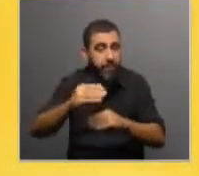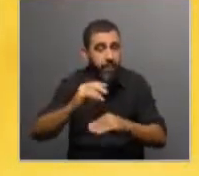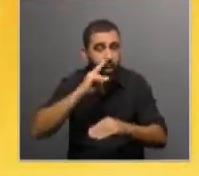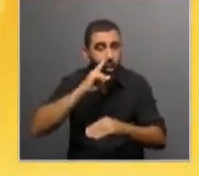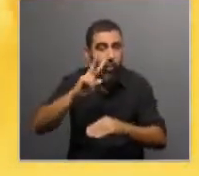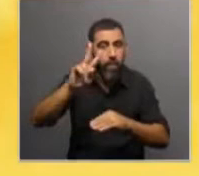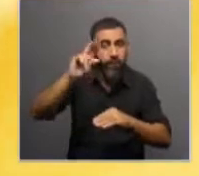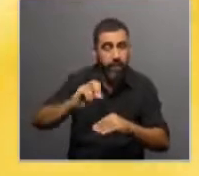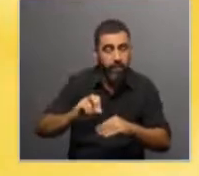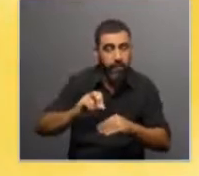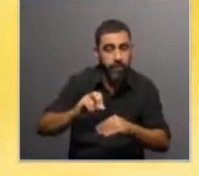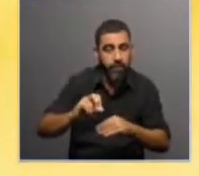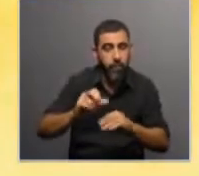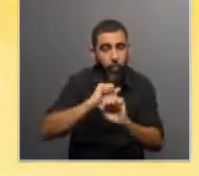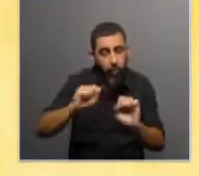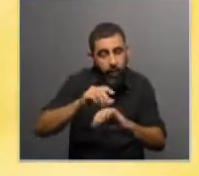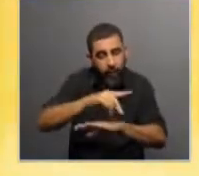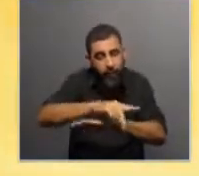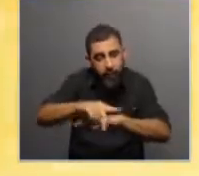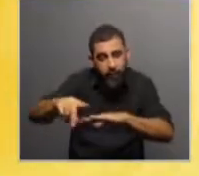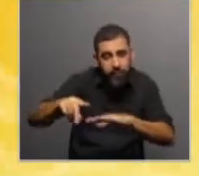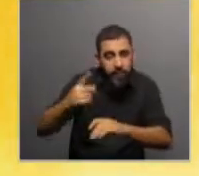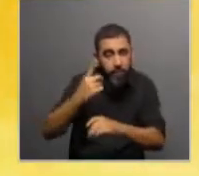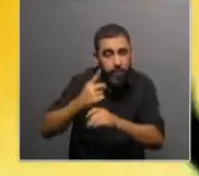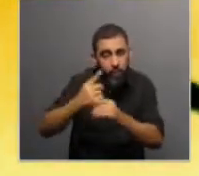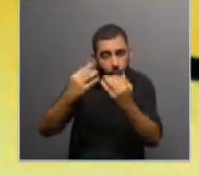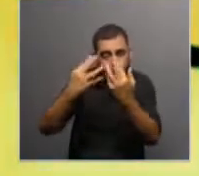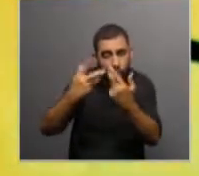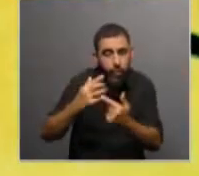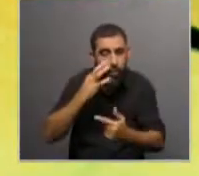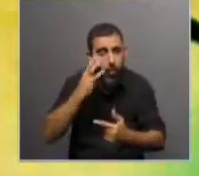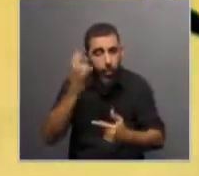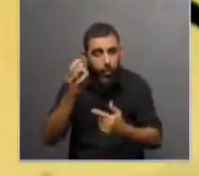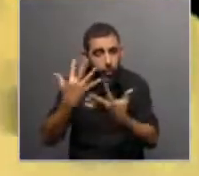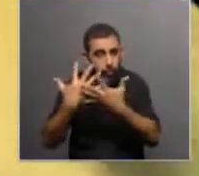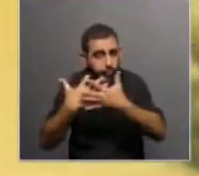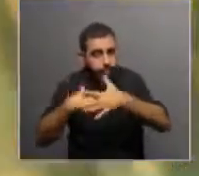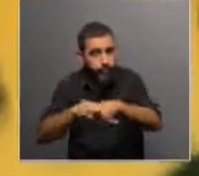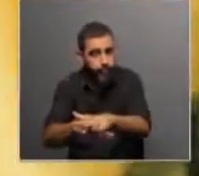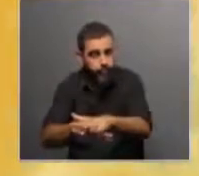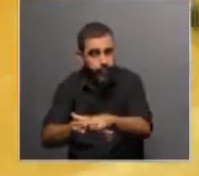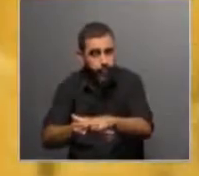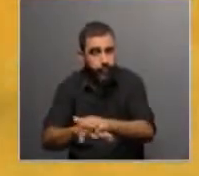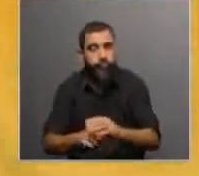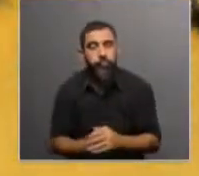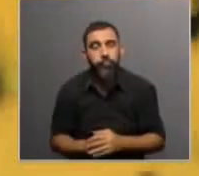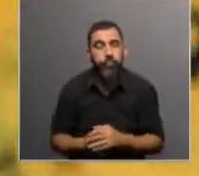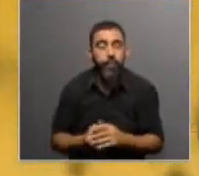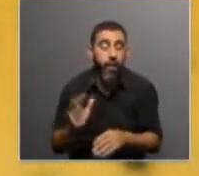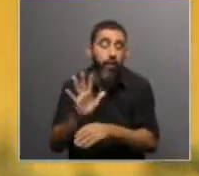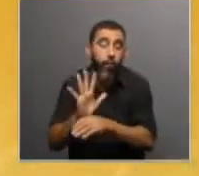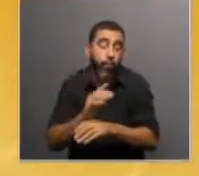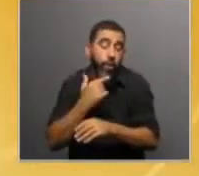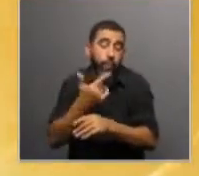2020, ¿no? De poder diseñar el primer piloto, el modelo híbrido completo, en microbiología, la